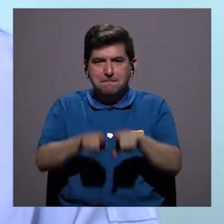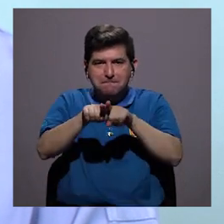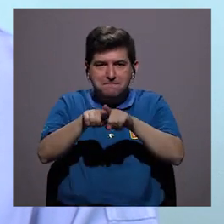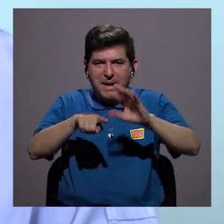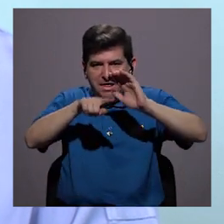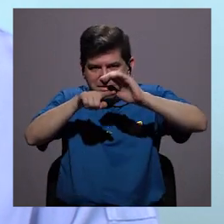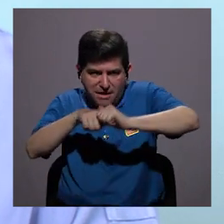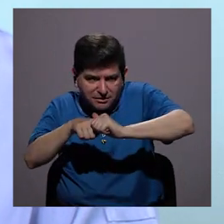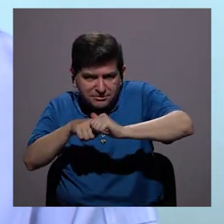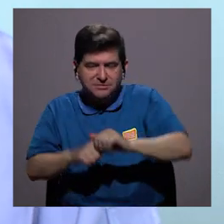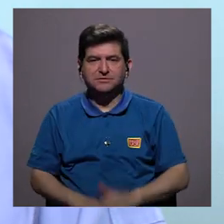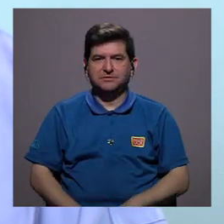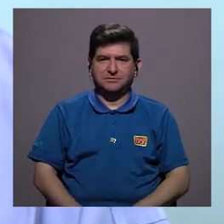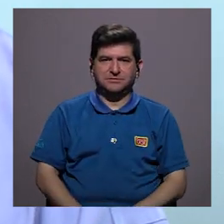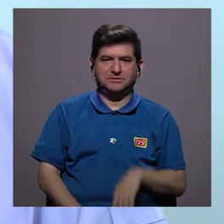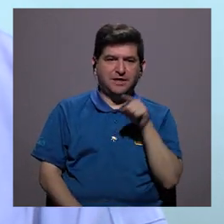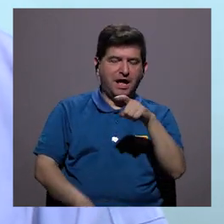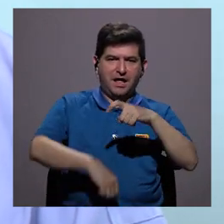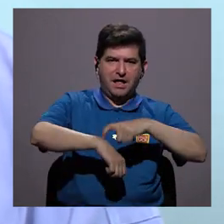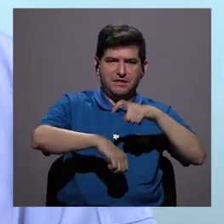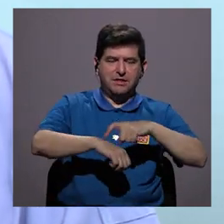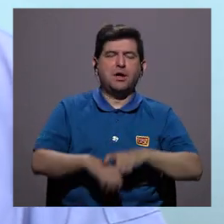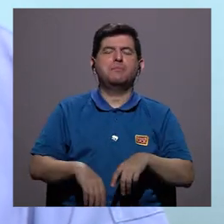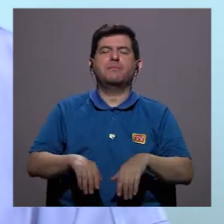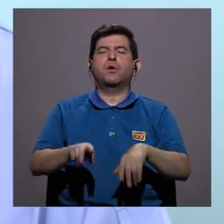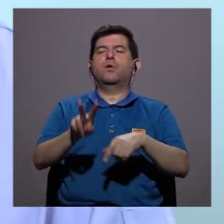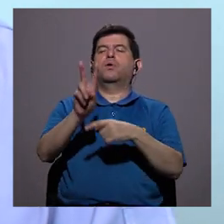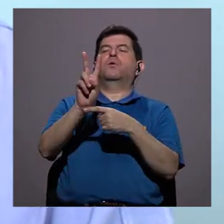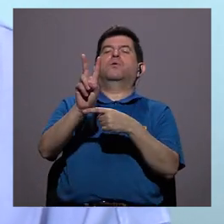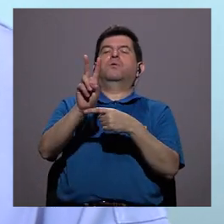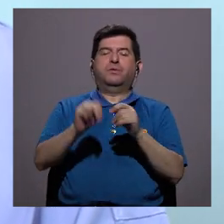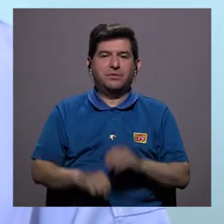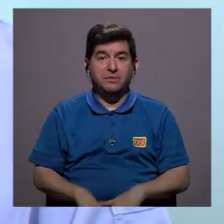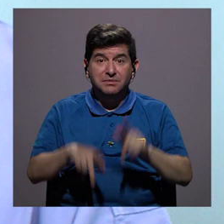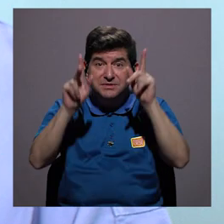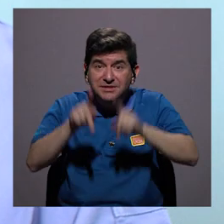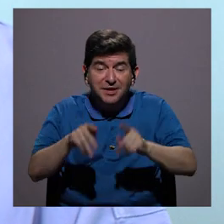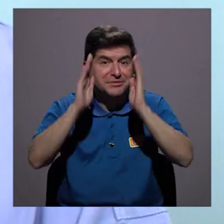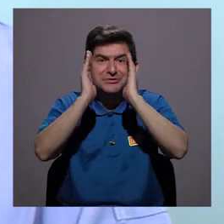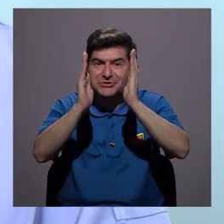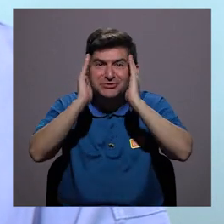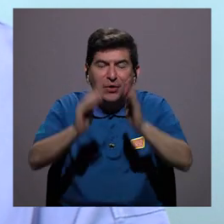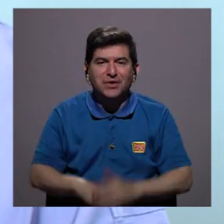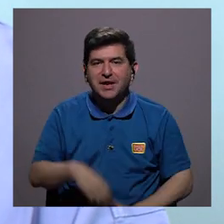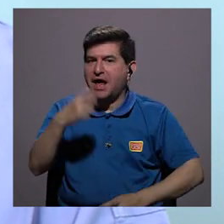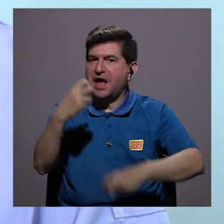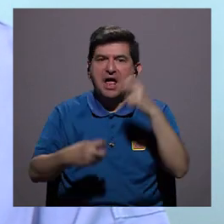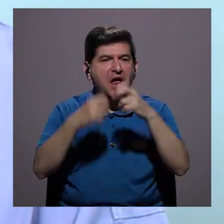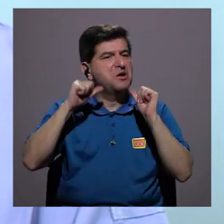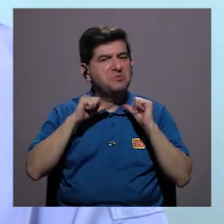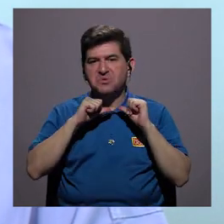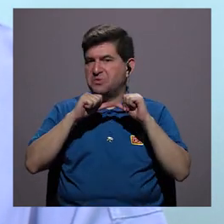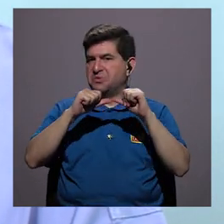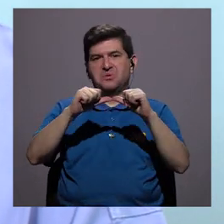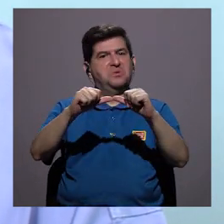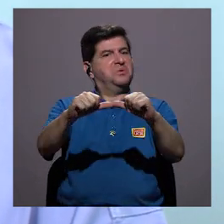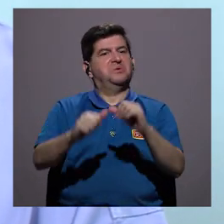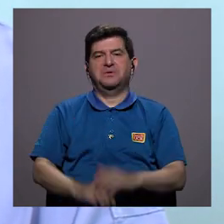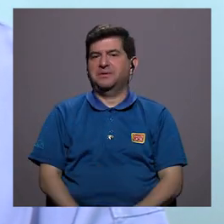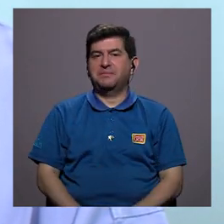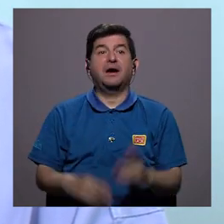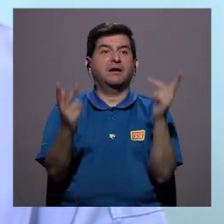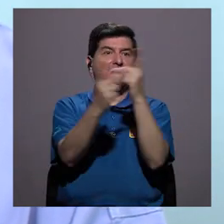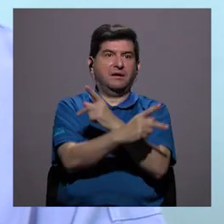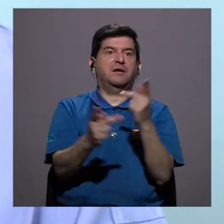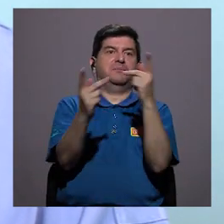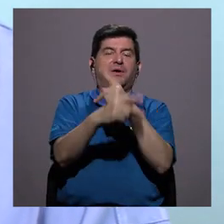sobre los ratos o los que tiene que tener reposo con piernas elevadas, si la persona no hace caso, el problema va a continuar y va a